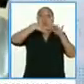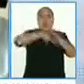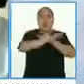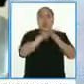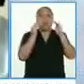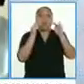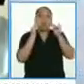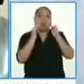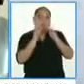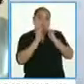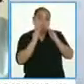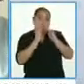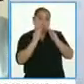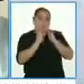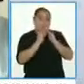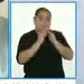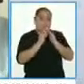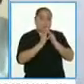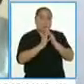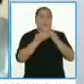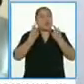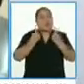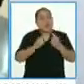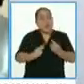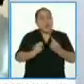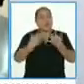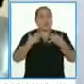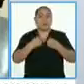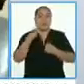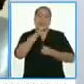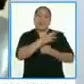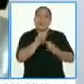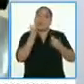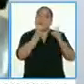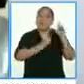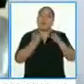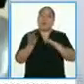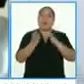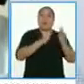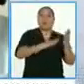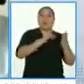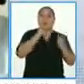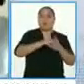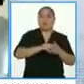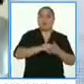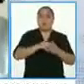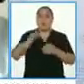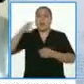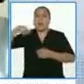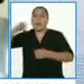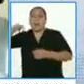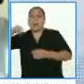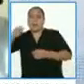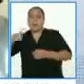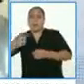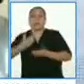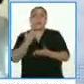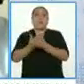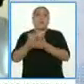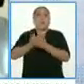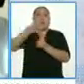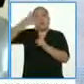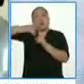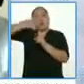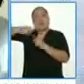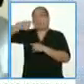lamentablemente esperando superar la enfermedad, y la mayoría de estos lamentablemente fallecen y no se pueden tomar, o el MINSA no logra tomar una prueba